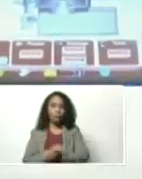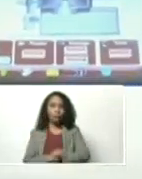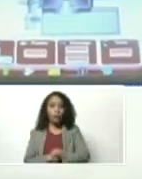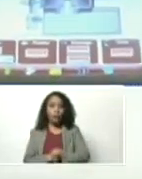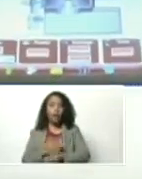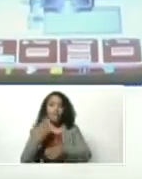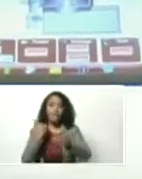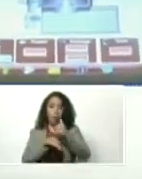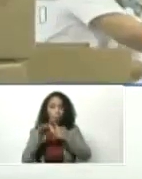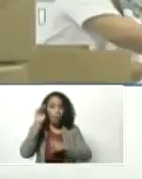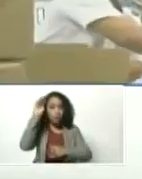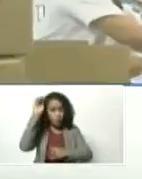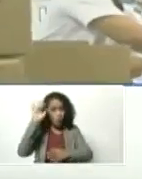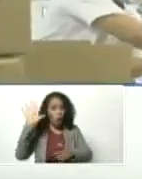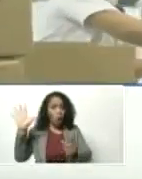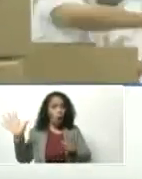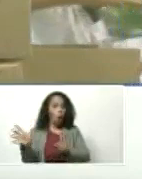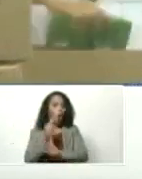Lo vamos a lograr.